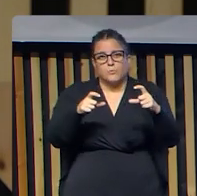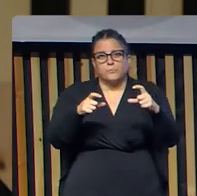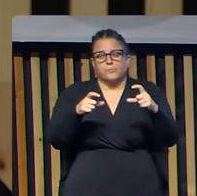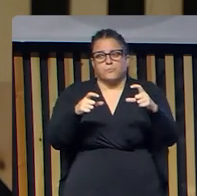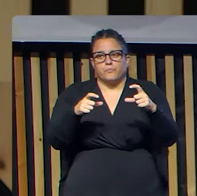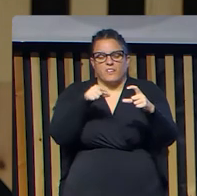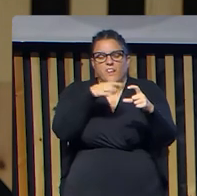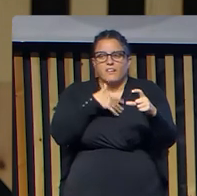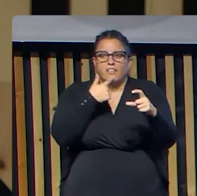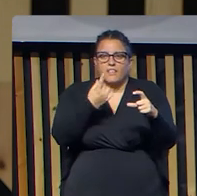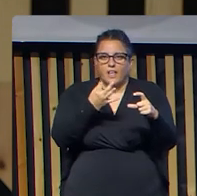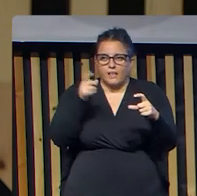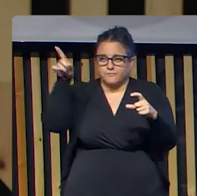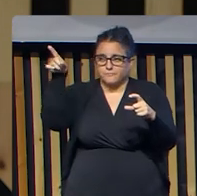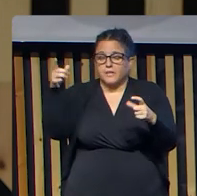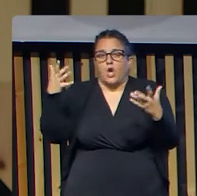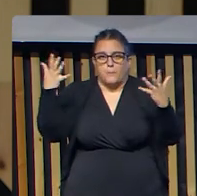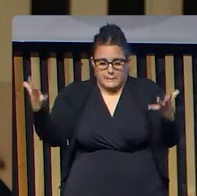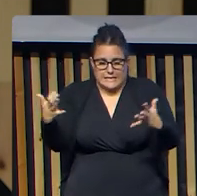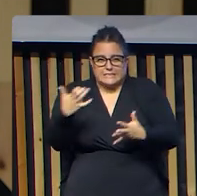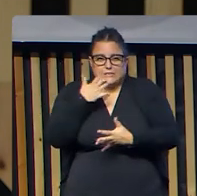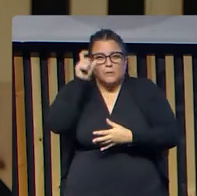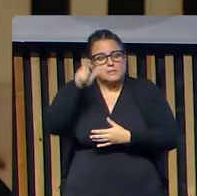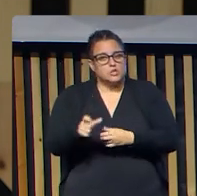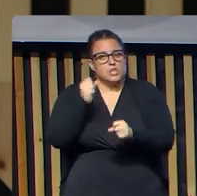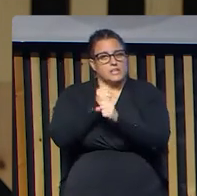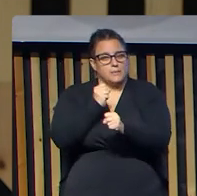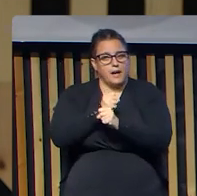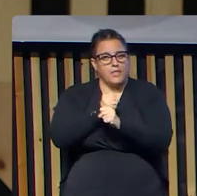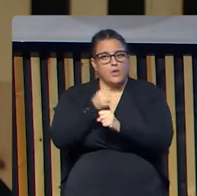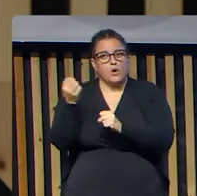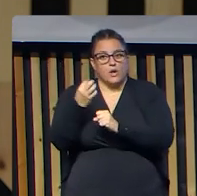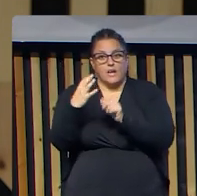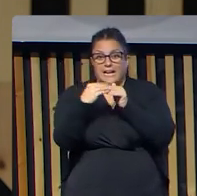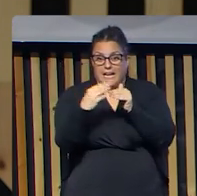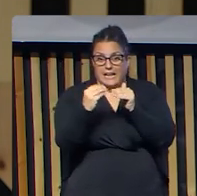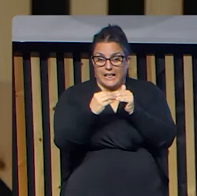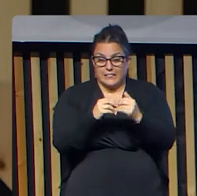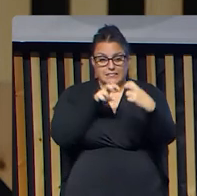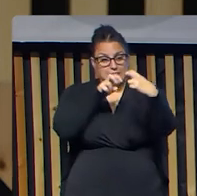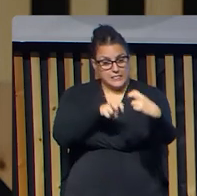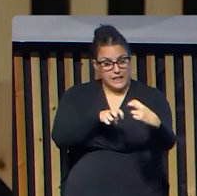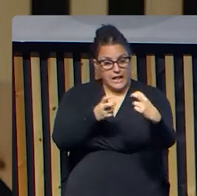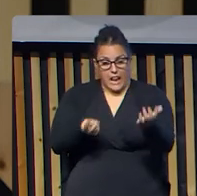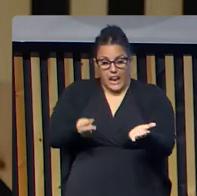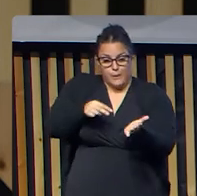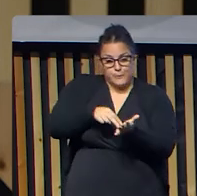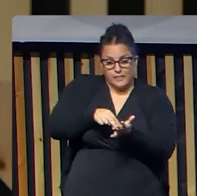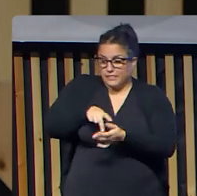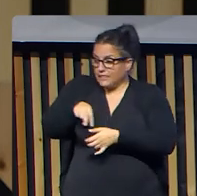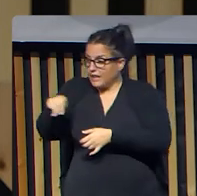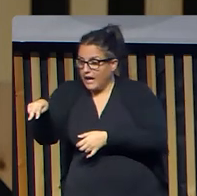con un cliente se tiene que levantar por lo que sea intente que no no haya documentación encima de la mesa digo Y por qué no lo decimos así